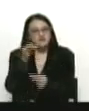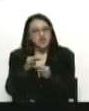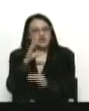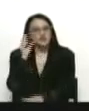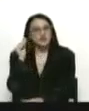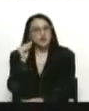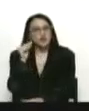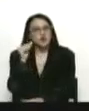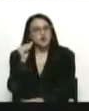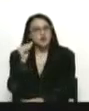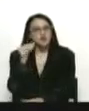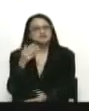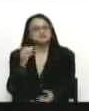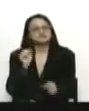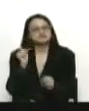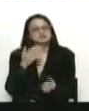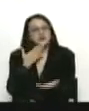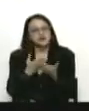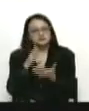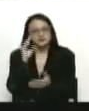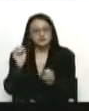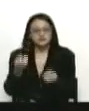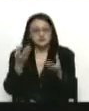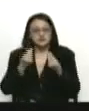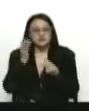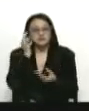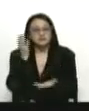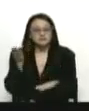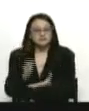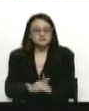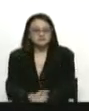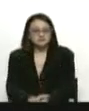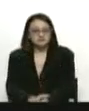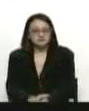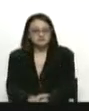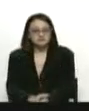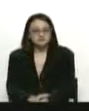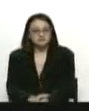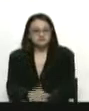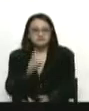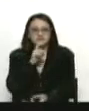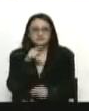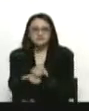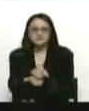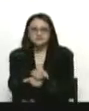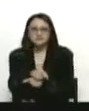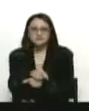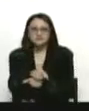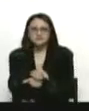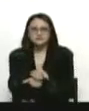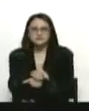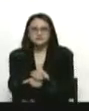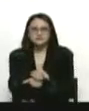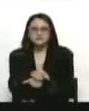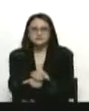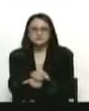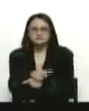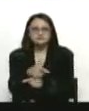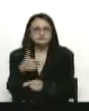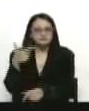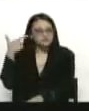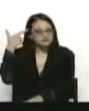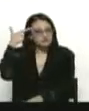día le dimos gracias, pues, por salvar la vida de Cristina. ¿Quién mandó a apuntar la